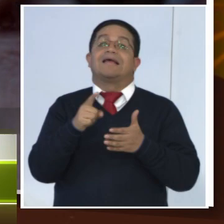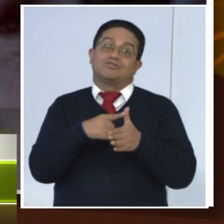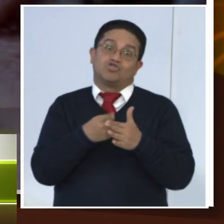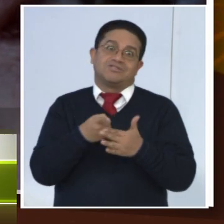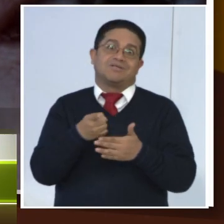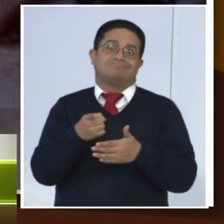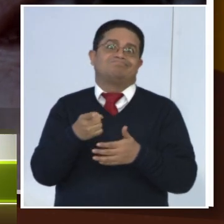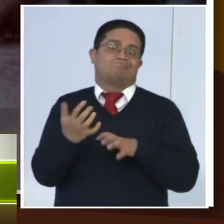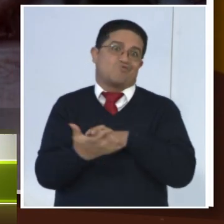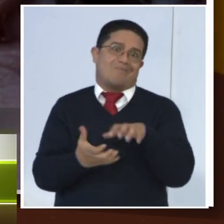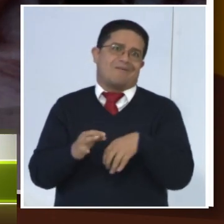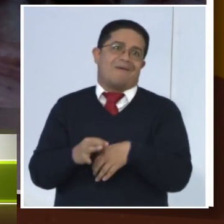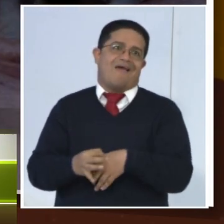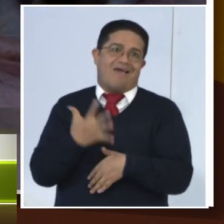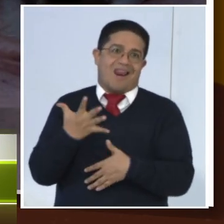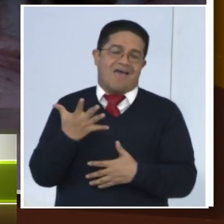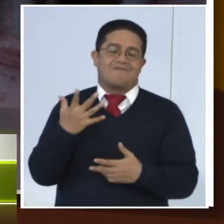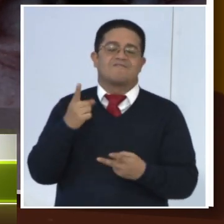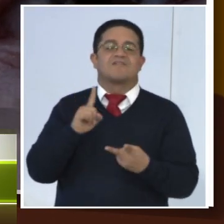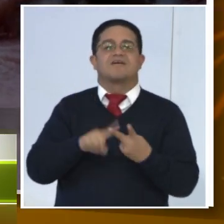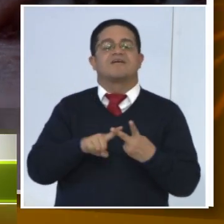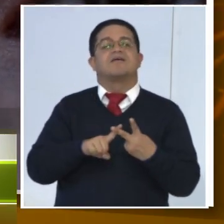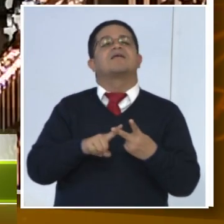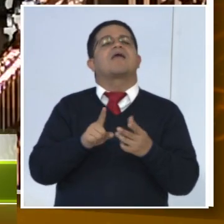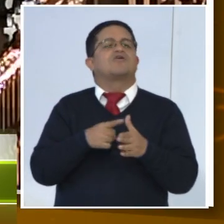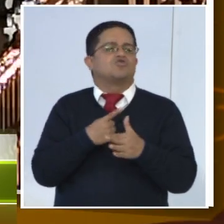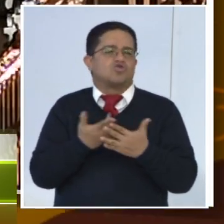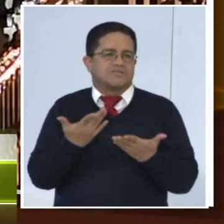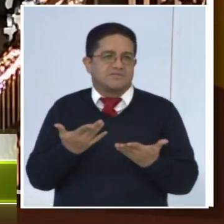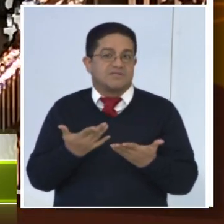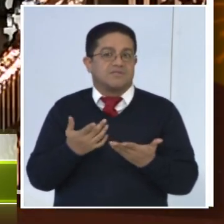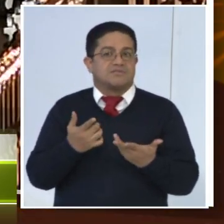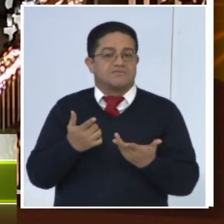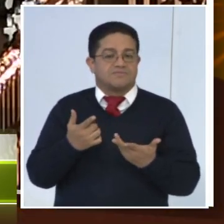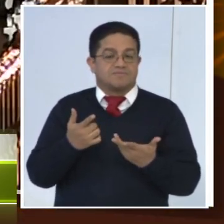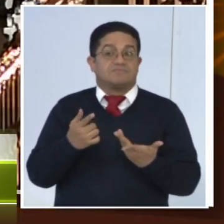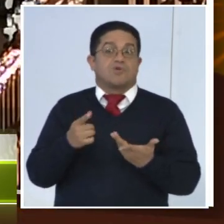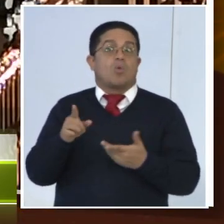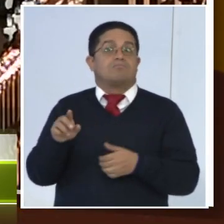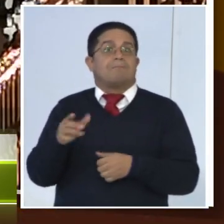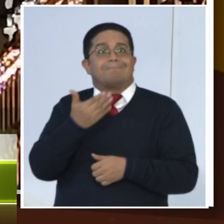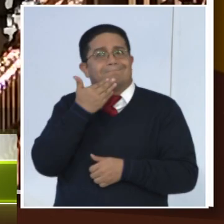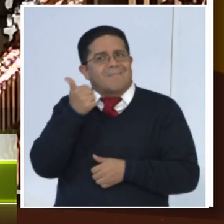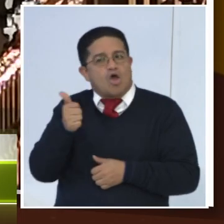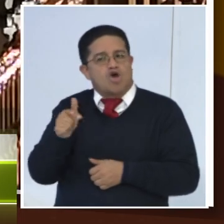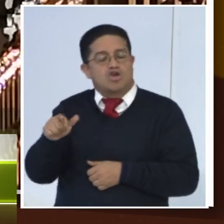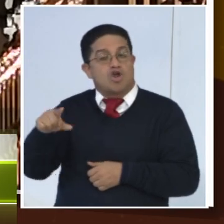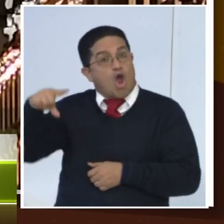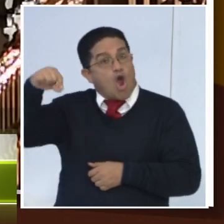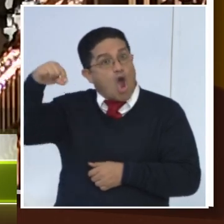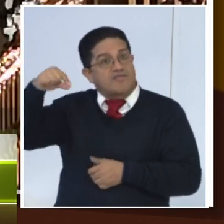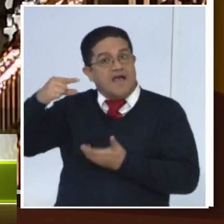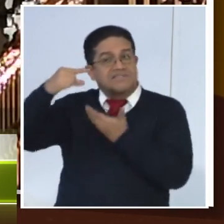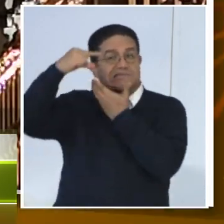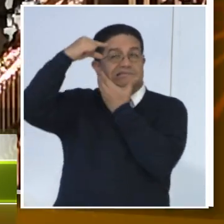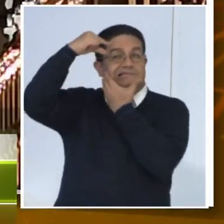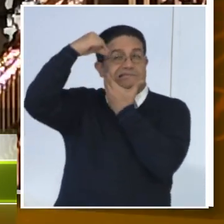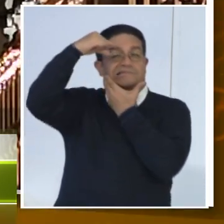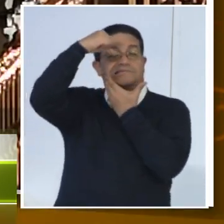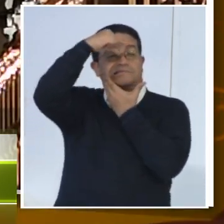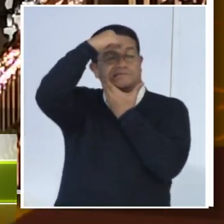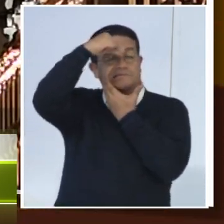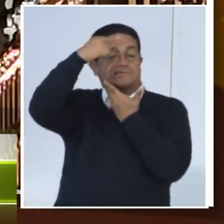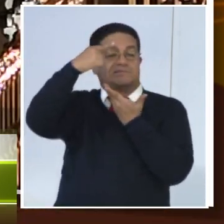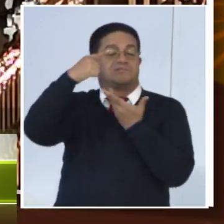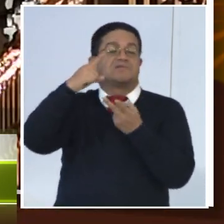poquito más complicado. Entonces, lavar con lágrimas artificiales o con solución fisiológica, en el caso de que haya caído un poquito